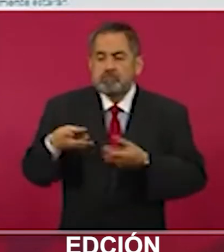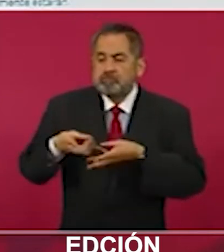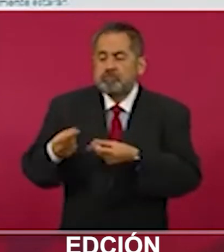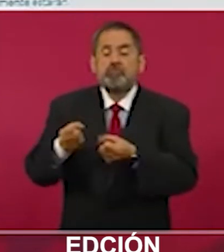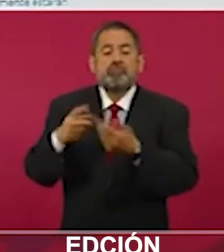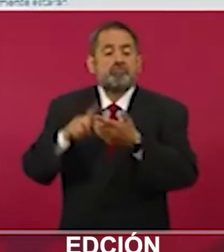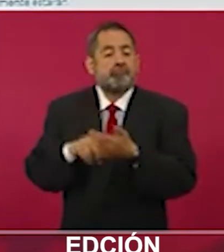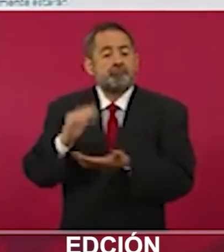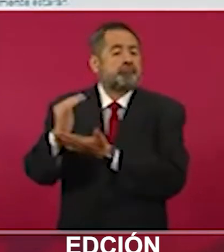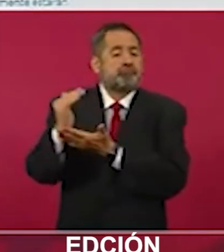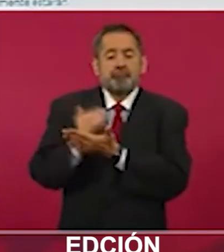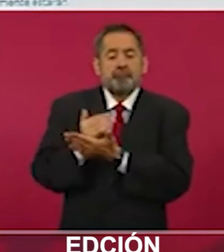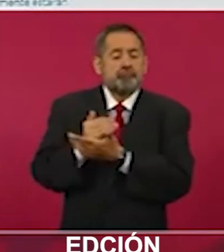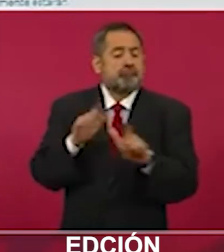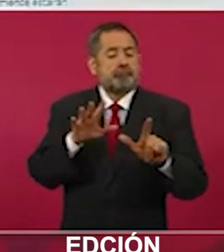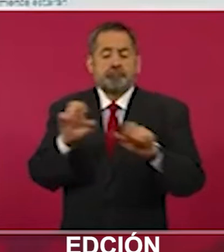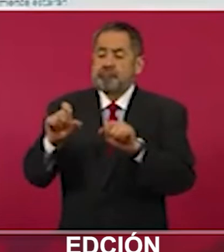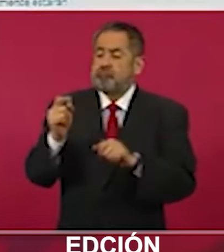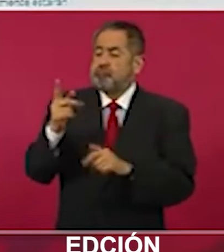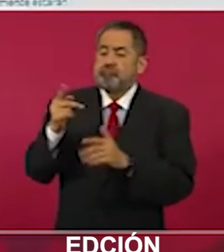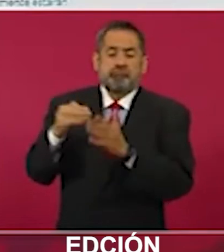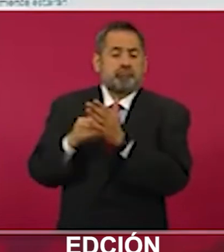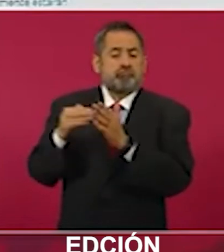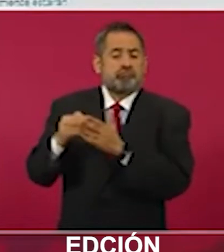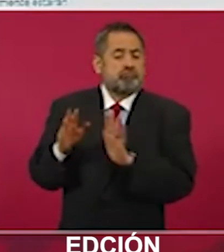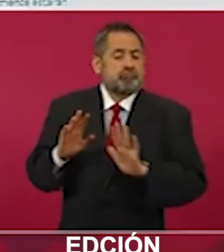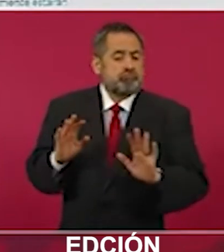ejercido 721,